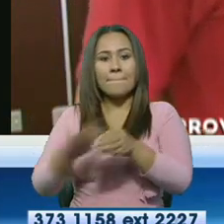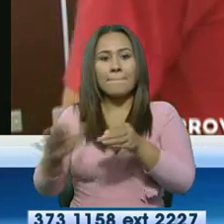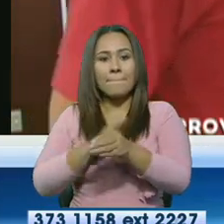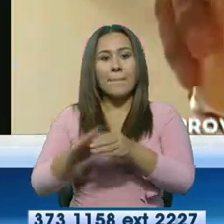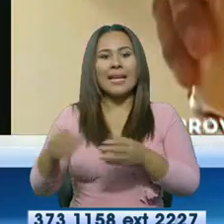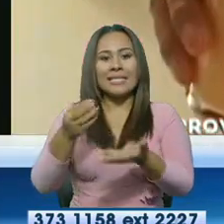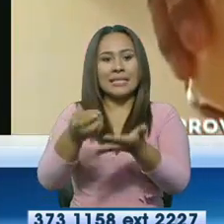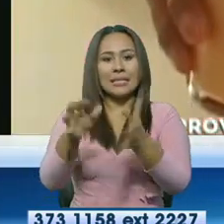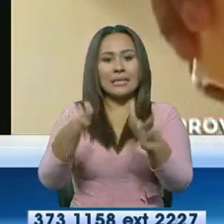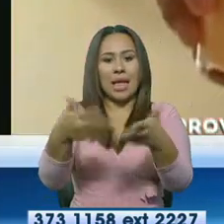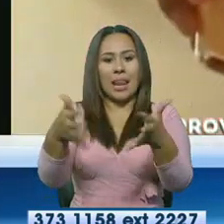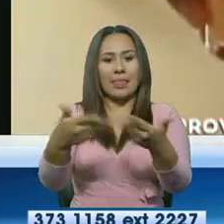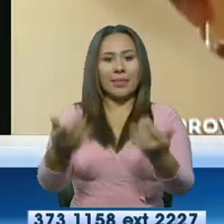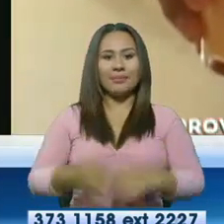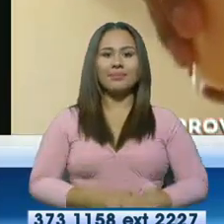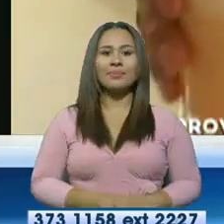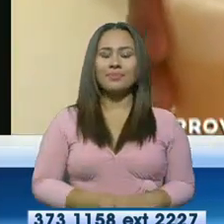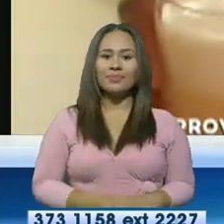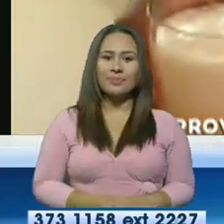ensalada.